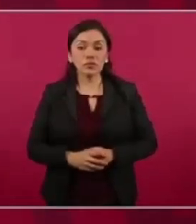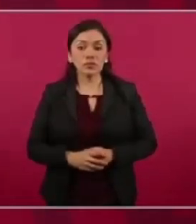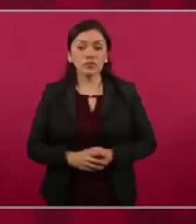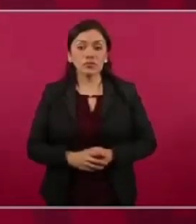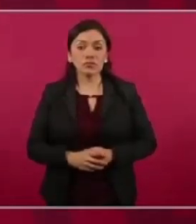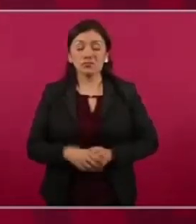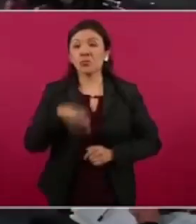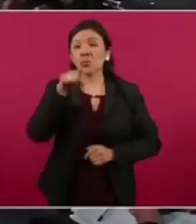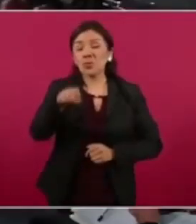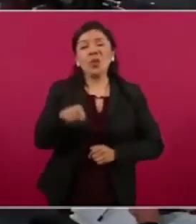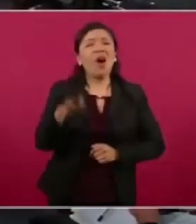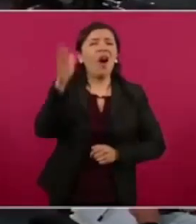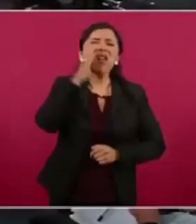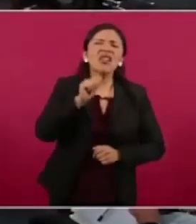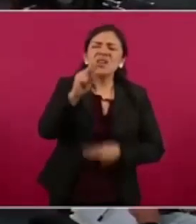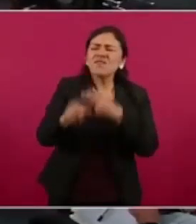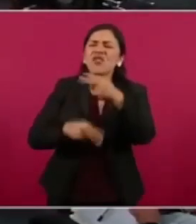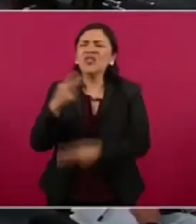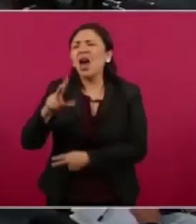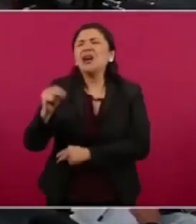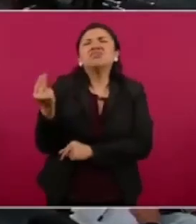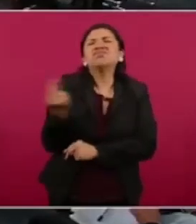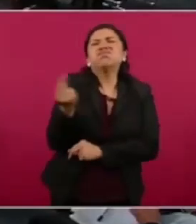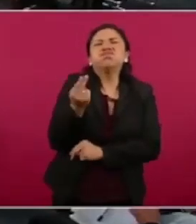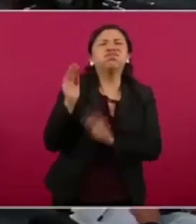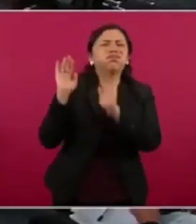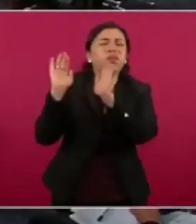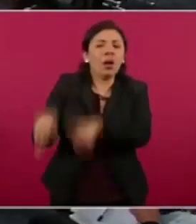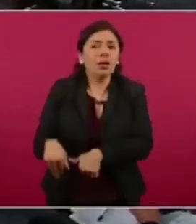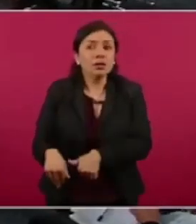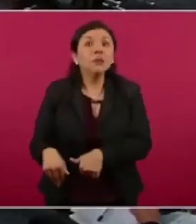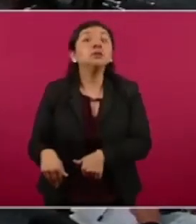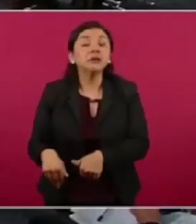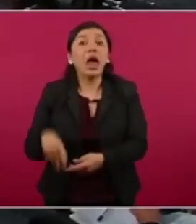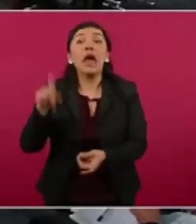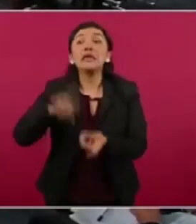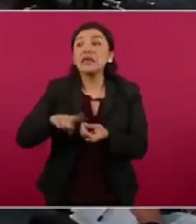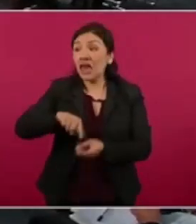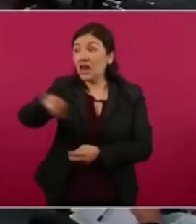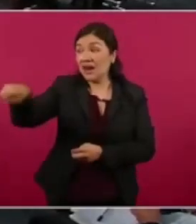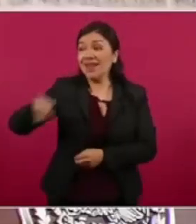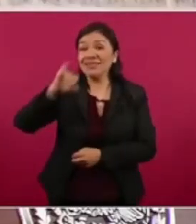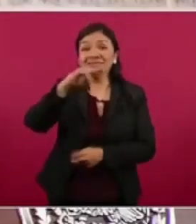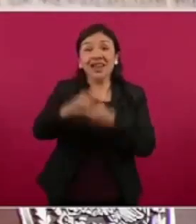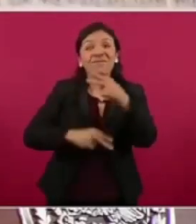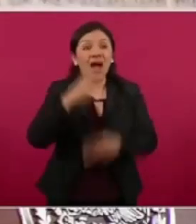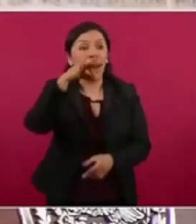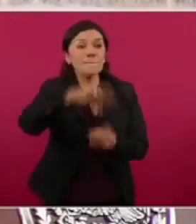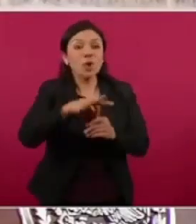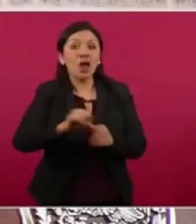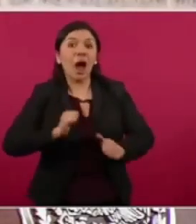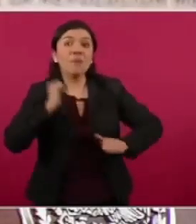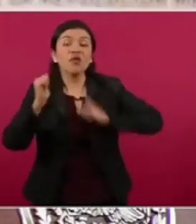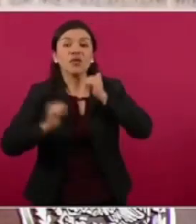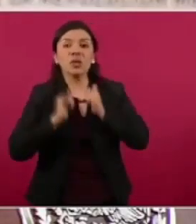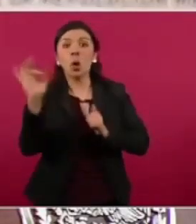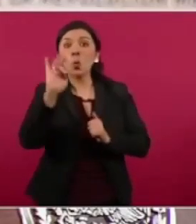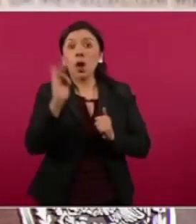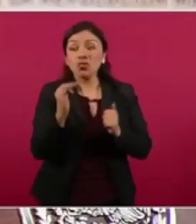Porque si tú no vas a votar, pues los que vayan, y cuando no hay